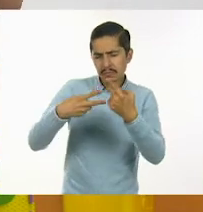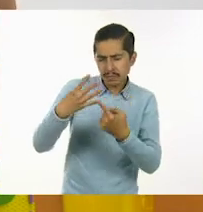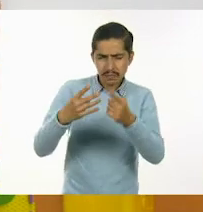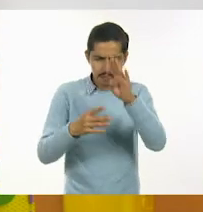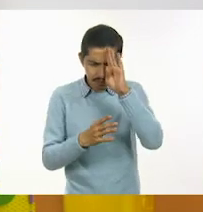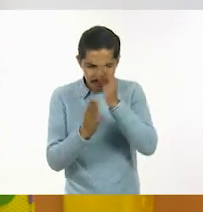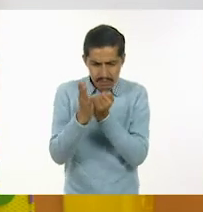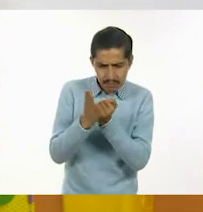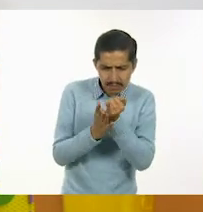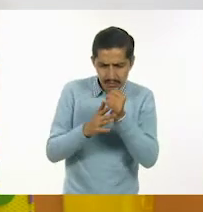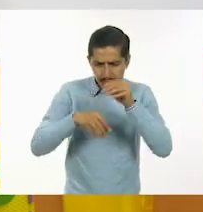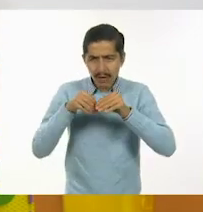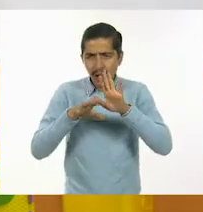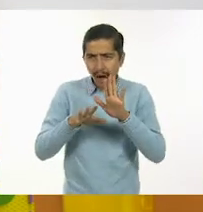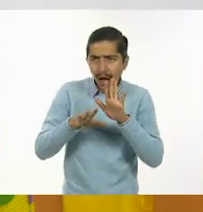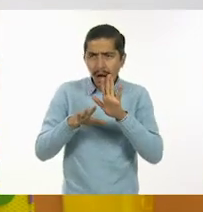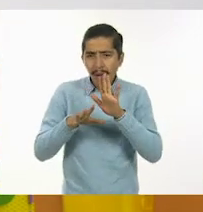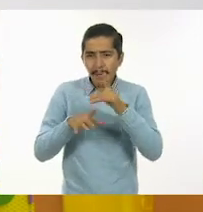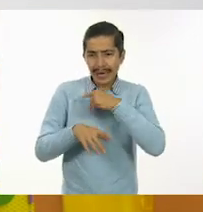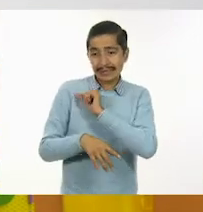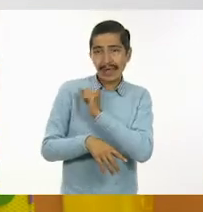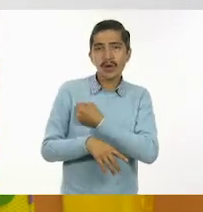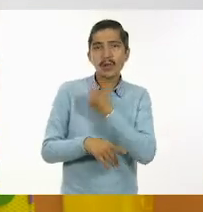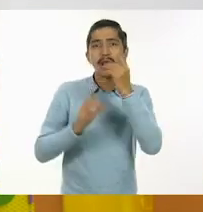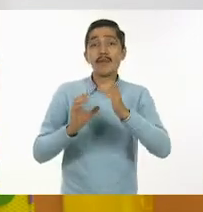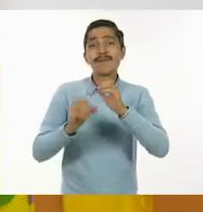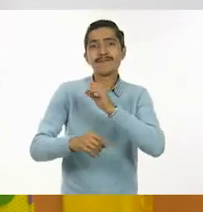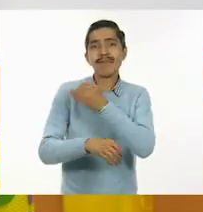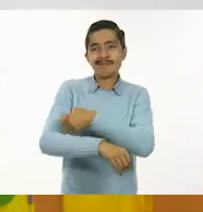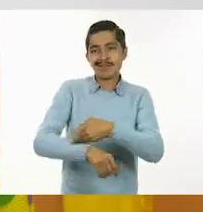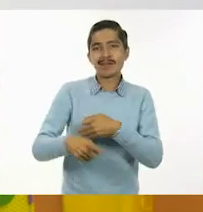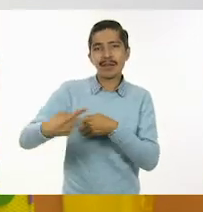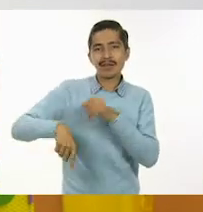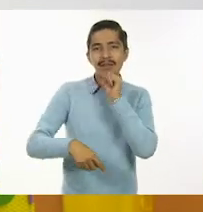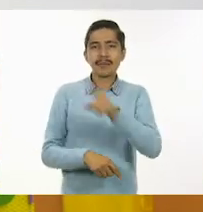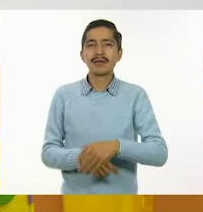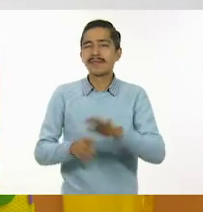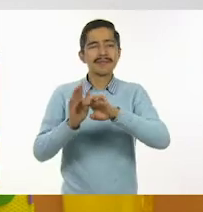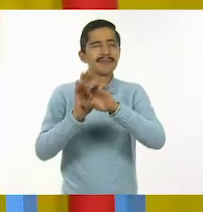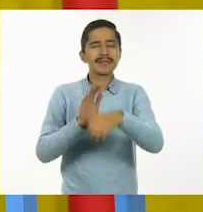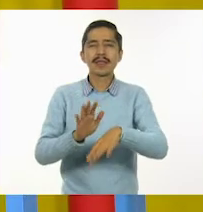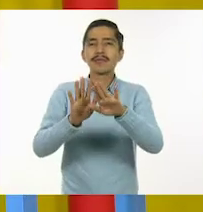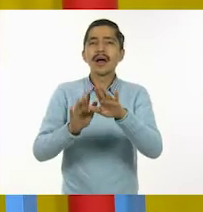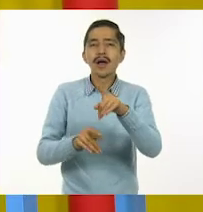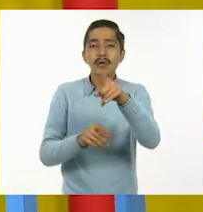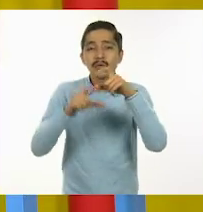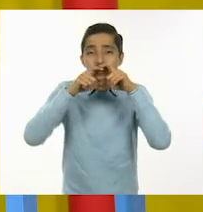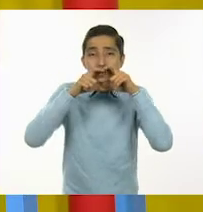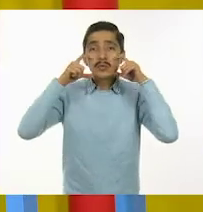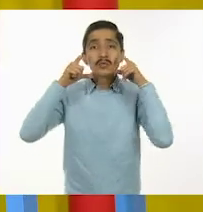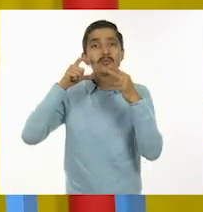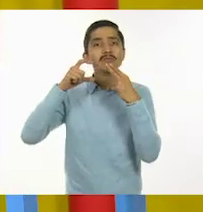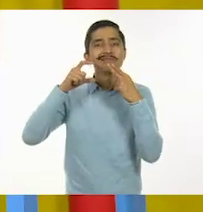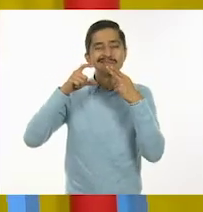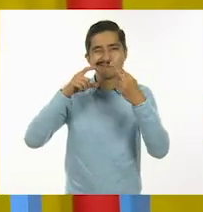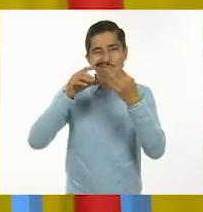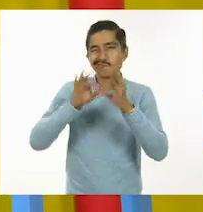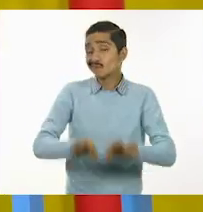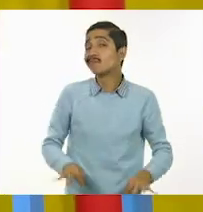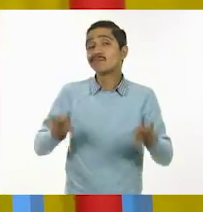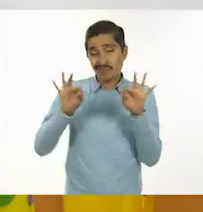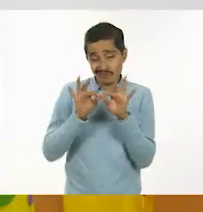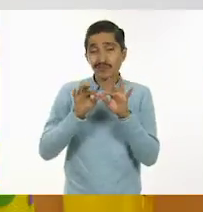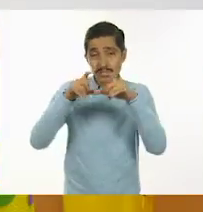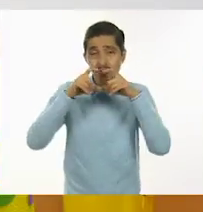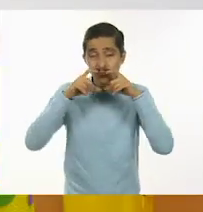tomar para estar sanos y cuidar a nuestra familia también. Por ejemplo, usar el cubrebocas. Sí, es fundamental ya usar el cubrebocas.